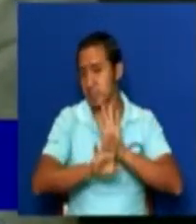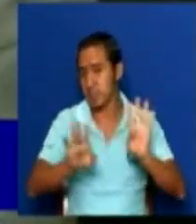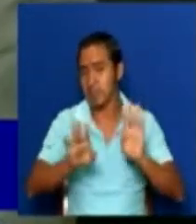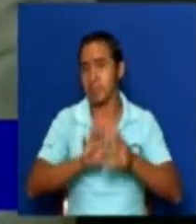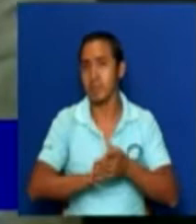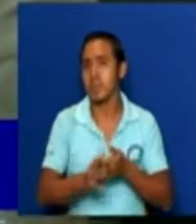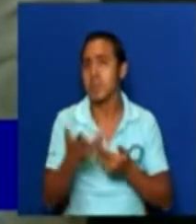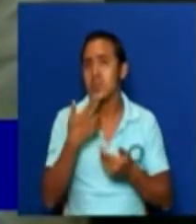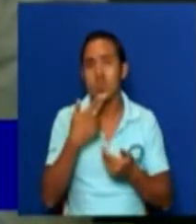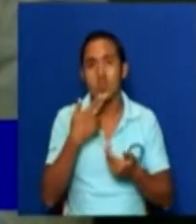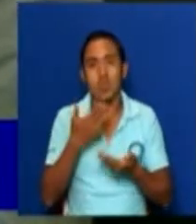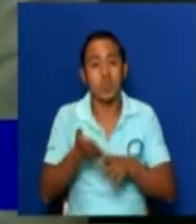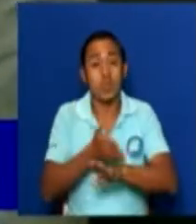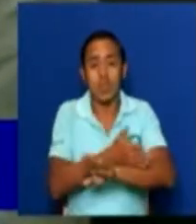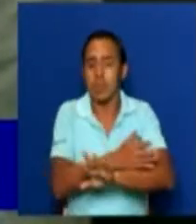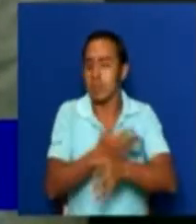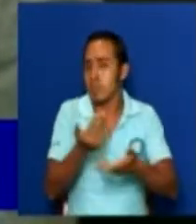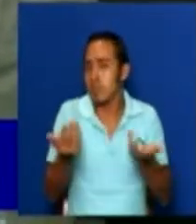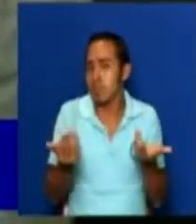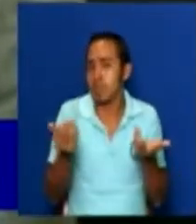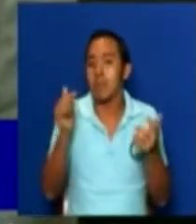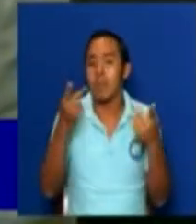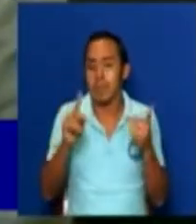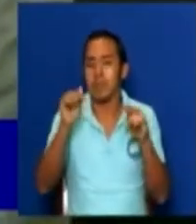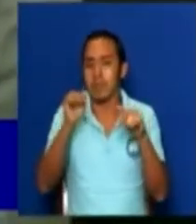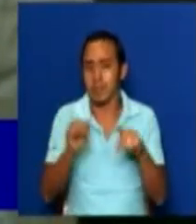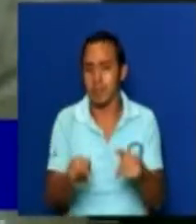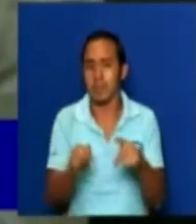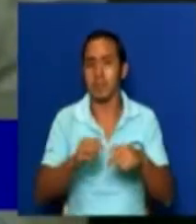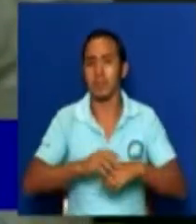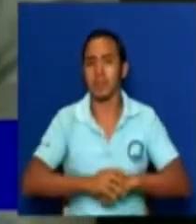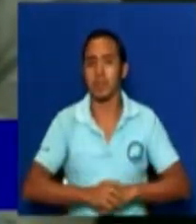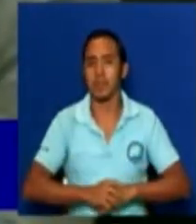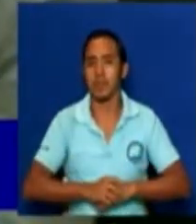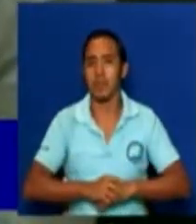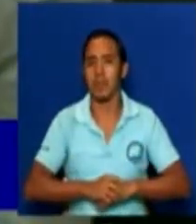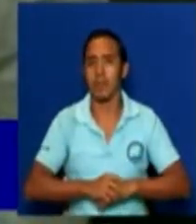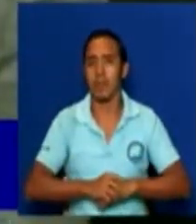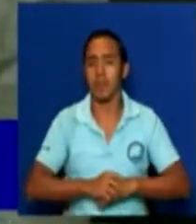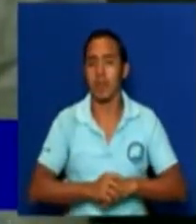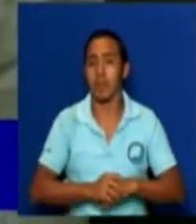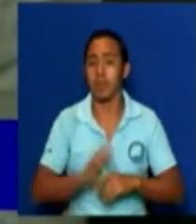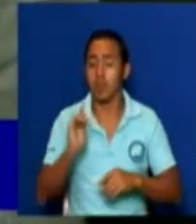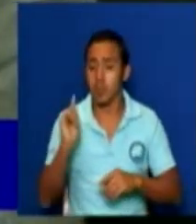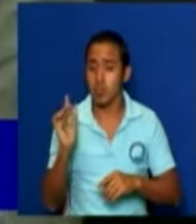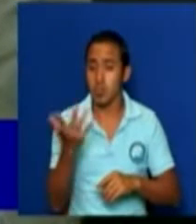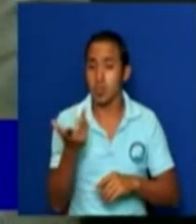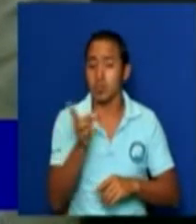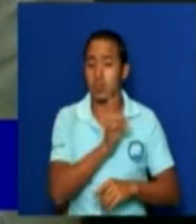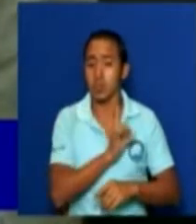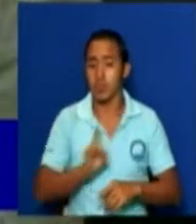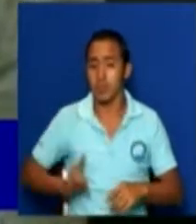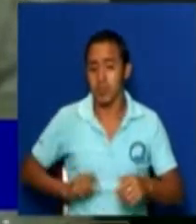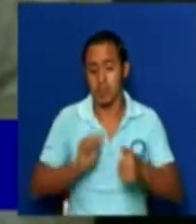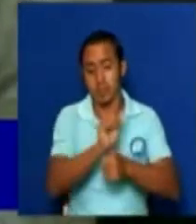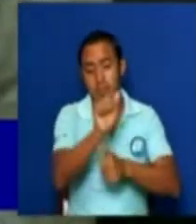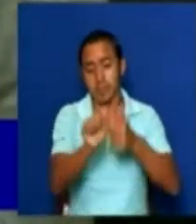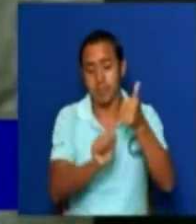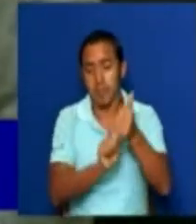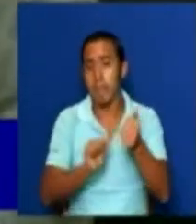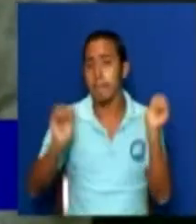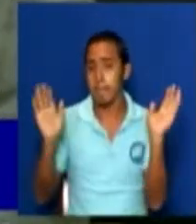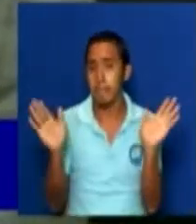No sé en las administraciones anteriores, pero en esta administración los diputados suplentes tienen una